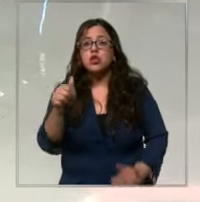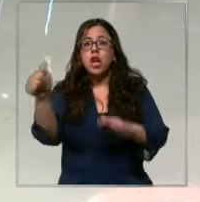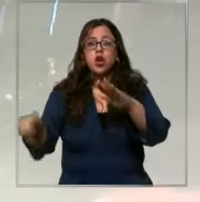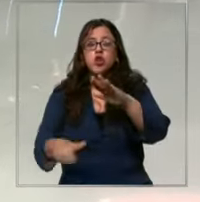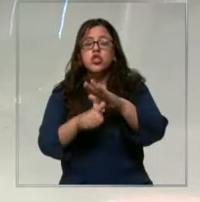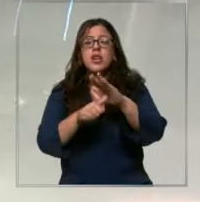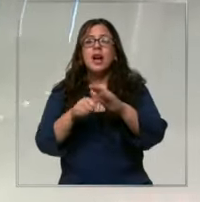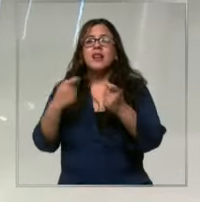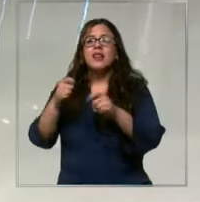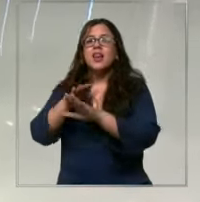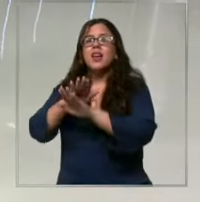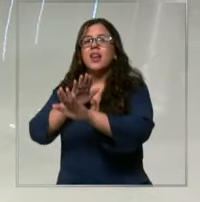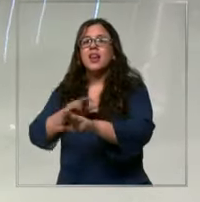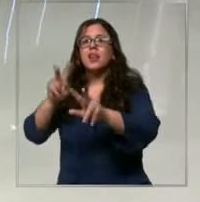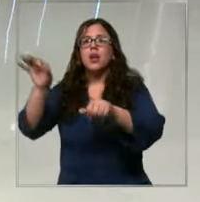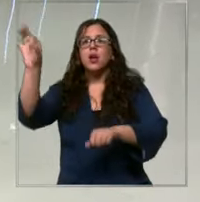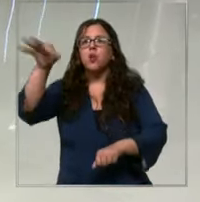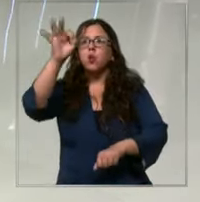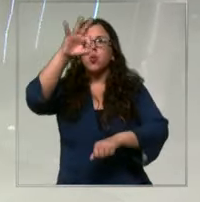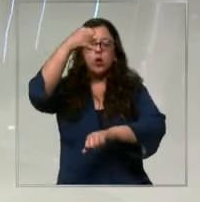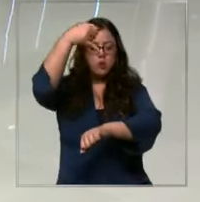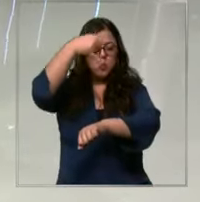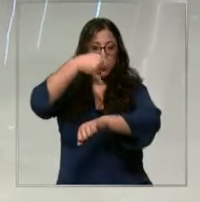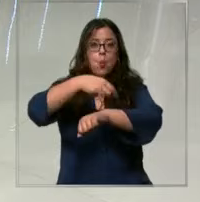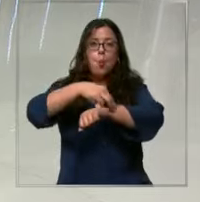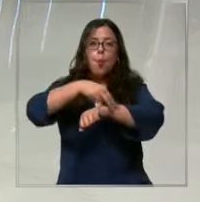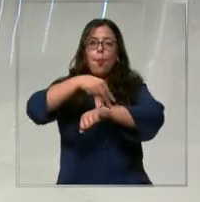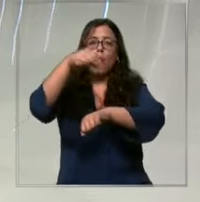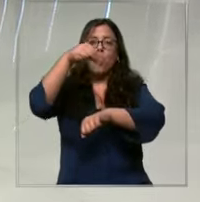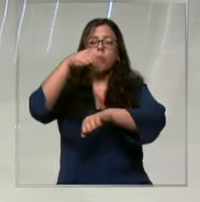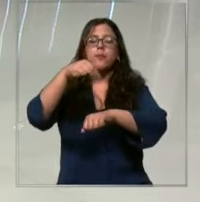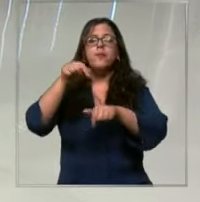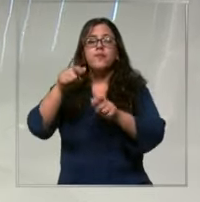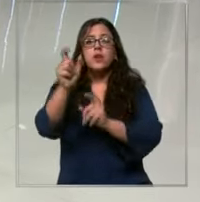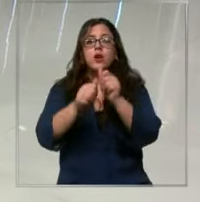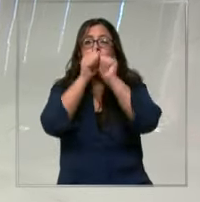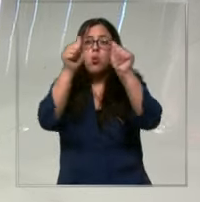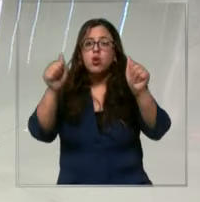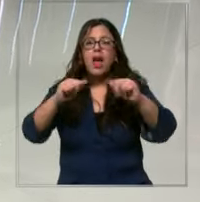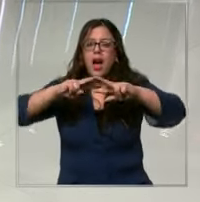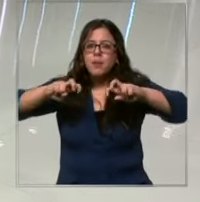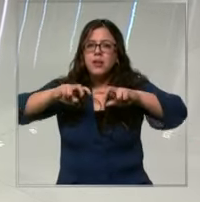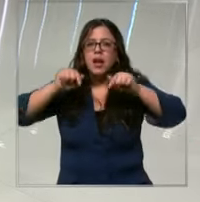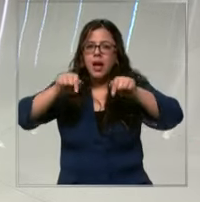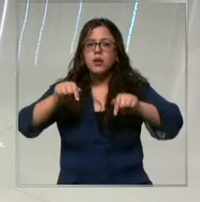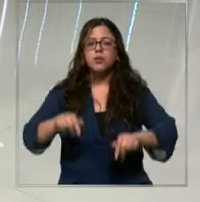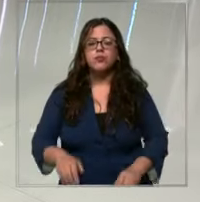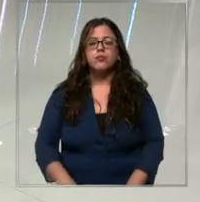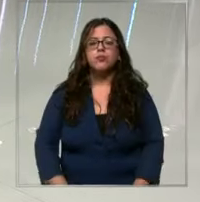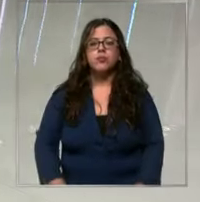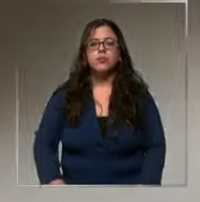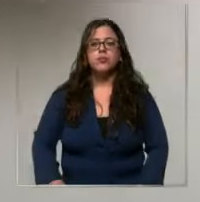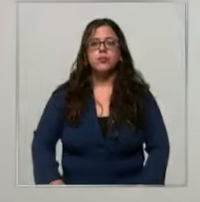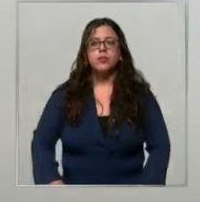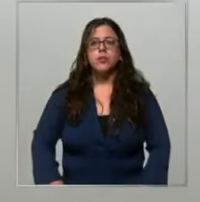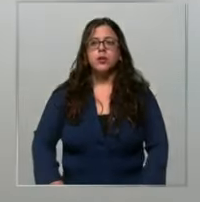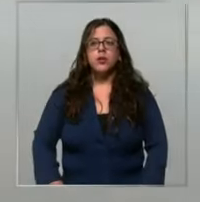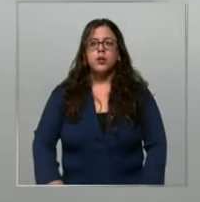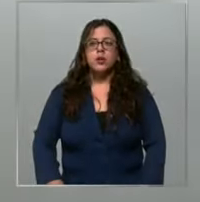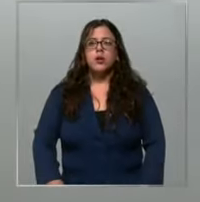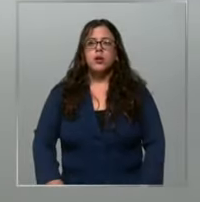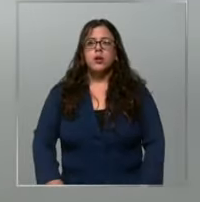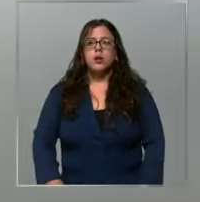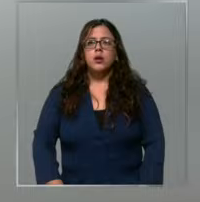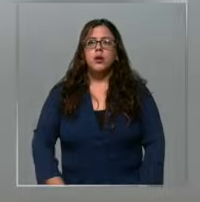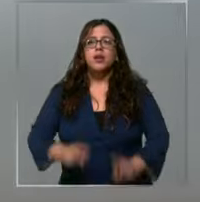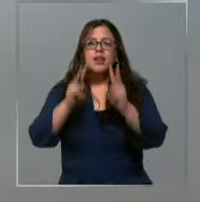la presencia de zancudos en ese lugar. Las autoridades ahora están investigando esta acción. Podemos observar cómo se